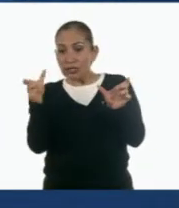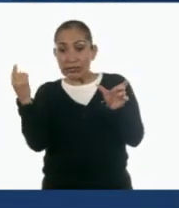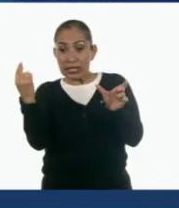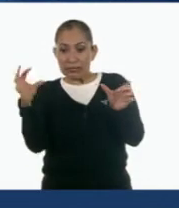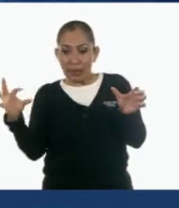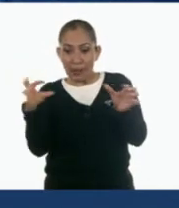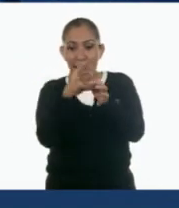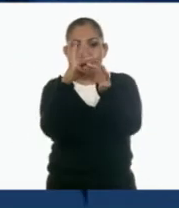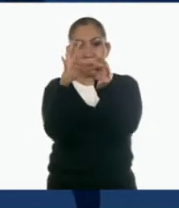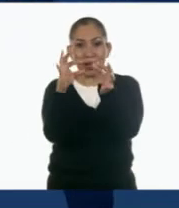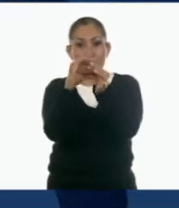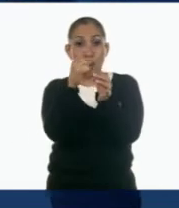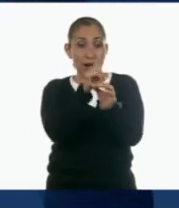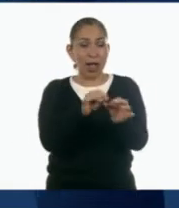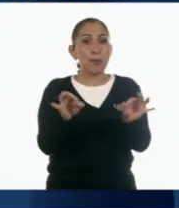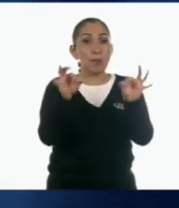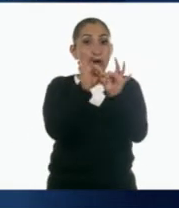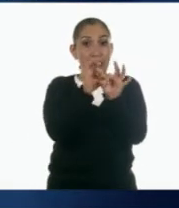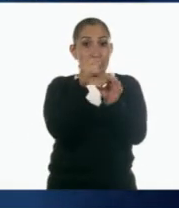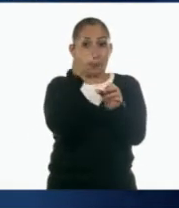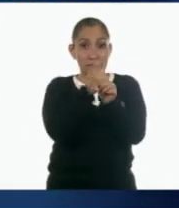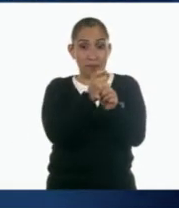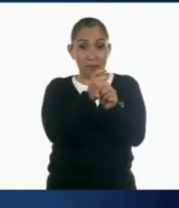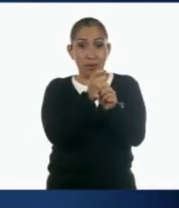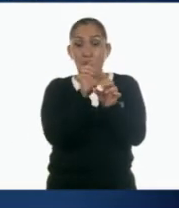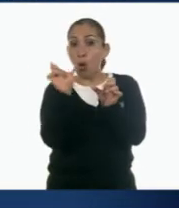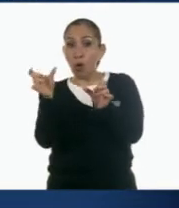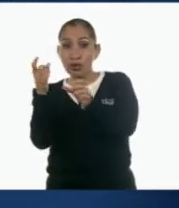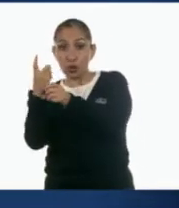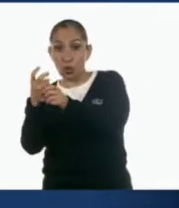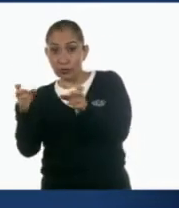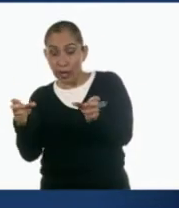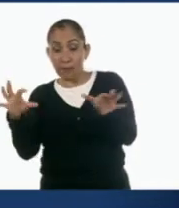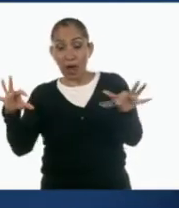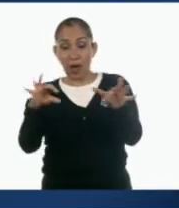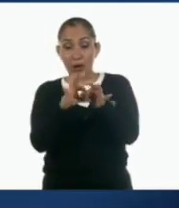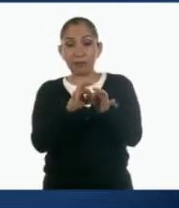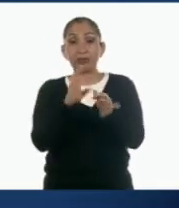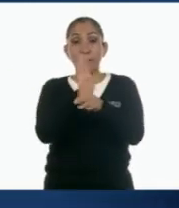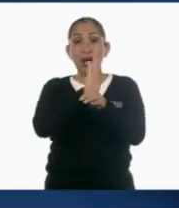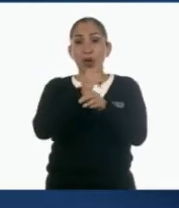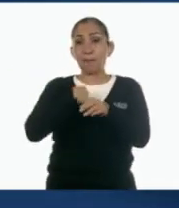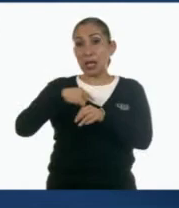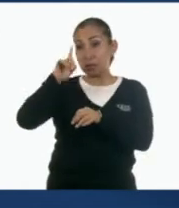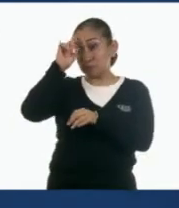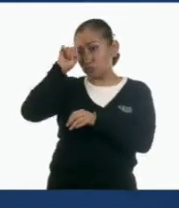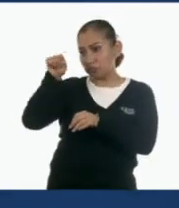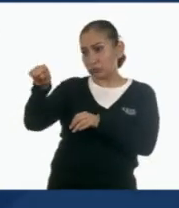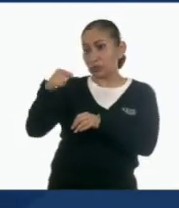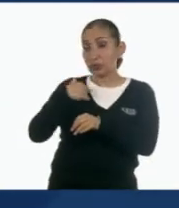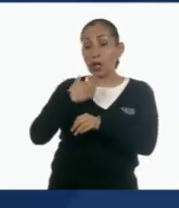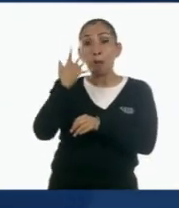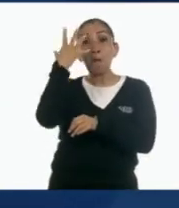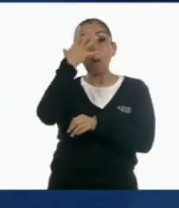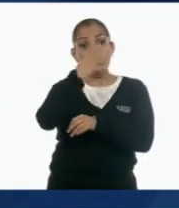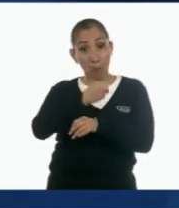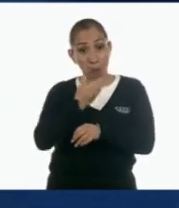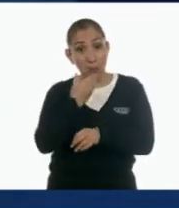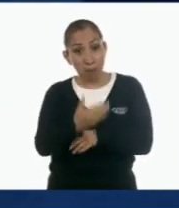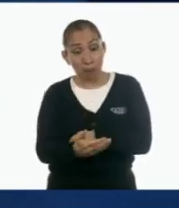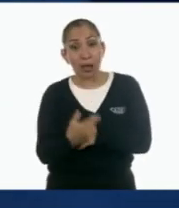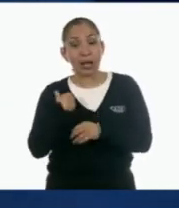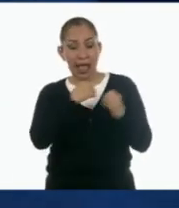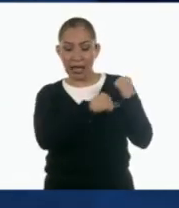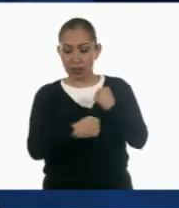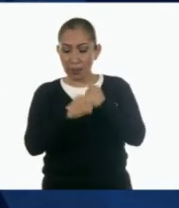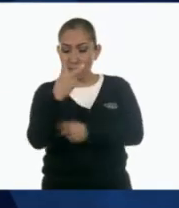una más importante que la otra, pero al final se complementan. La película que me recomendaste es muy linda. La